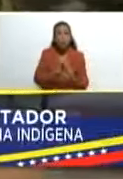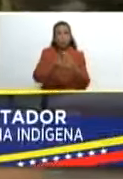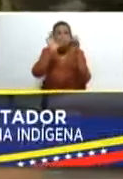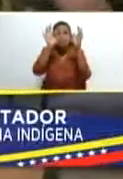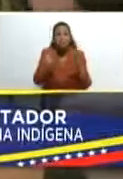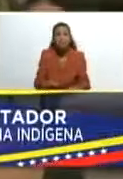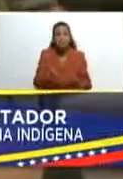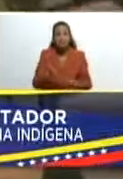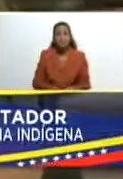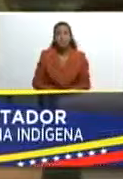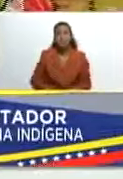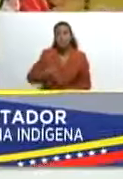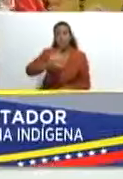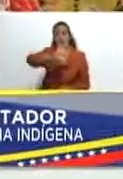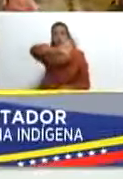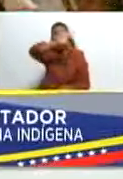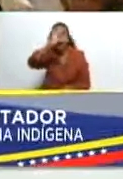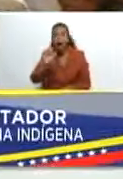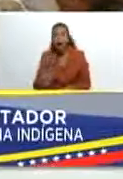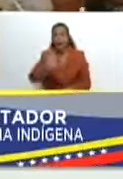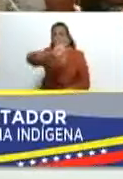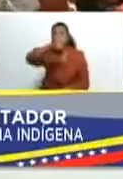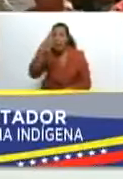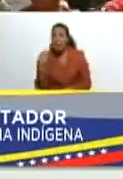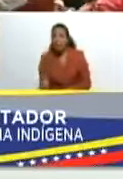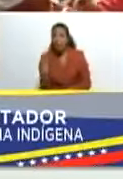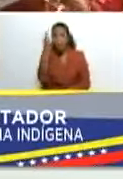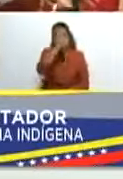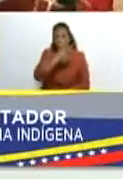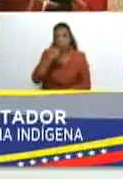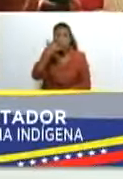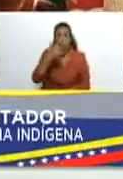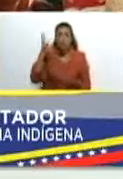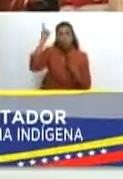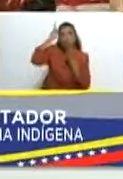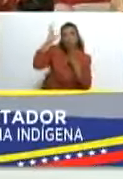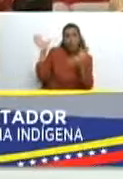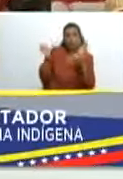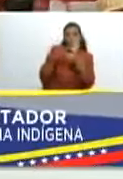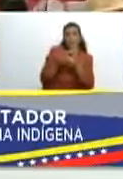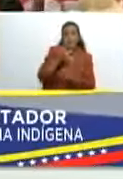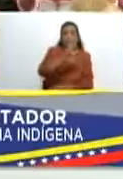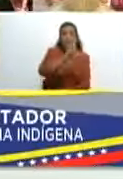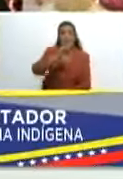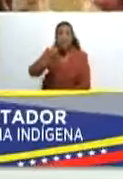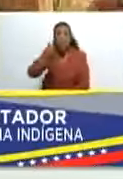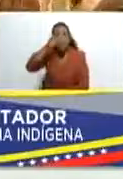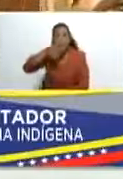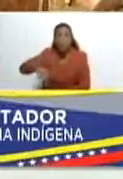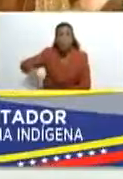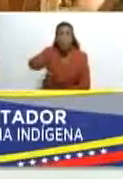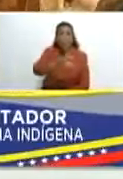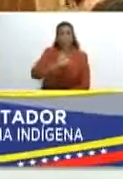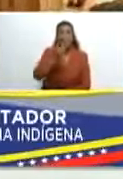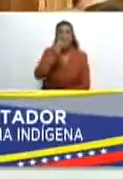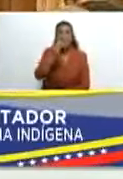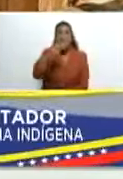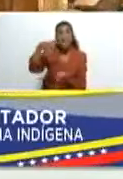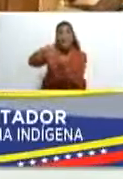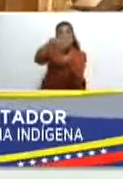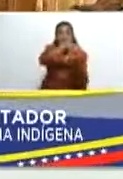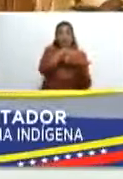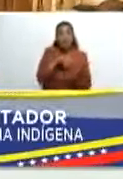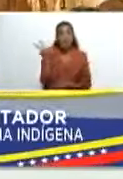de afrodescendientes e indígenas. Un gran encuentro donde estos 31 pueblos vinieron de 10 estados del